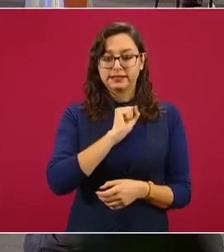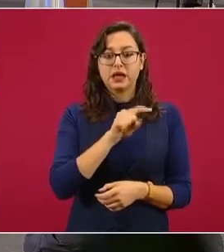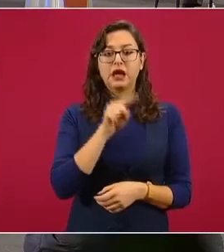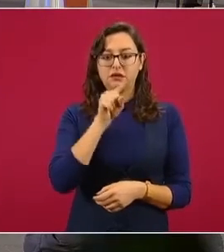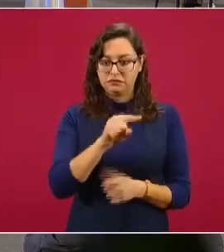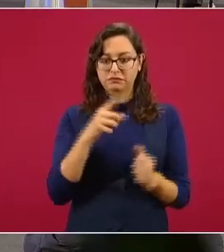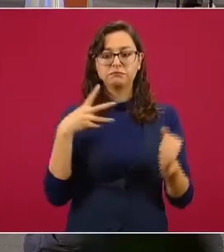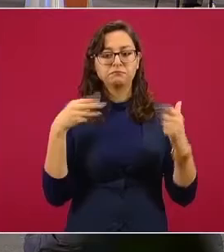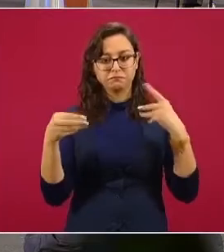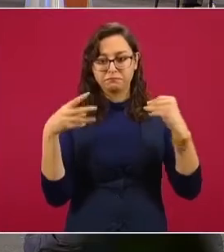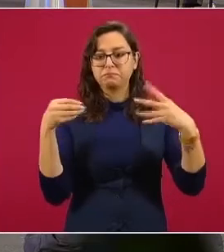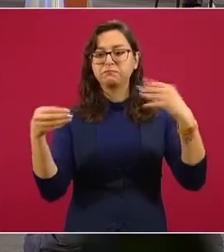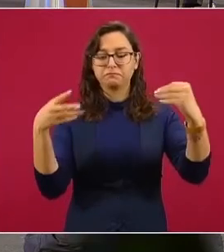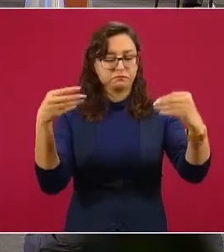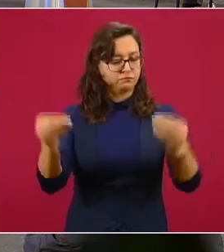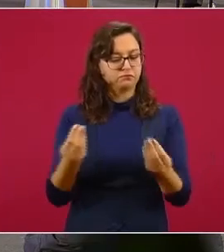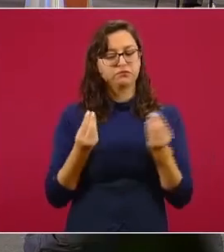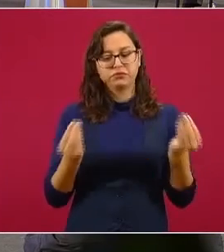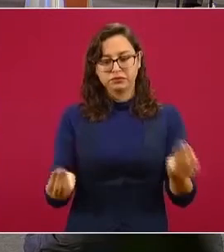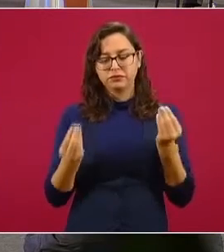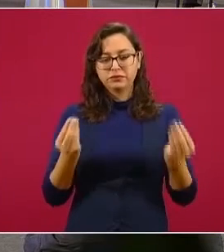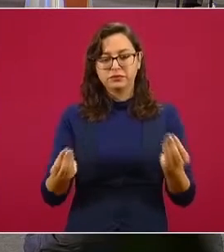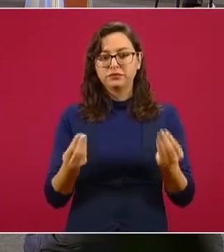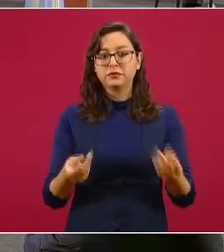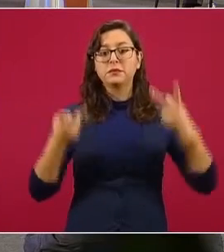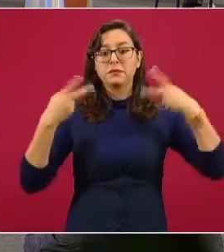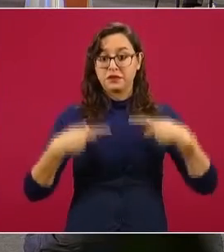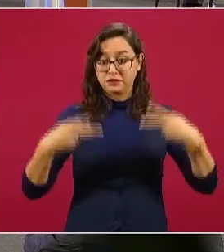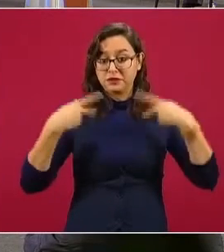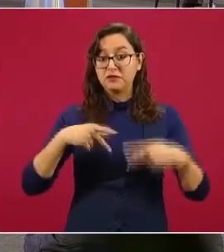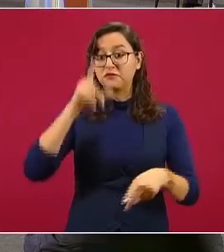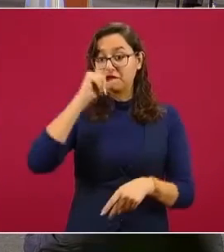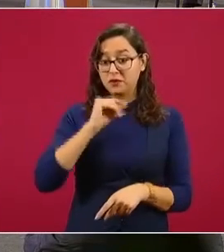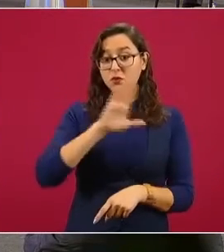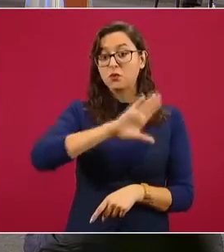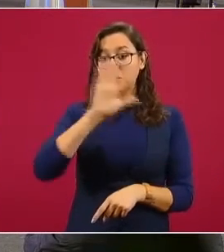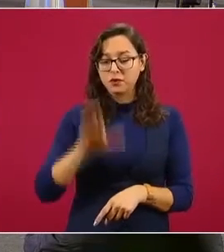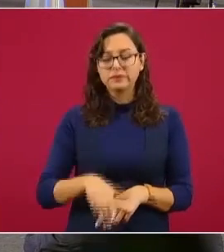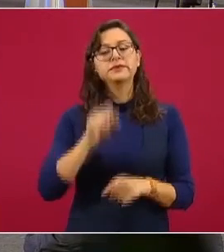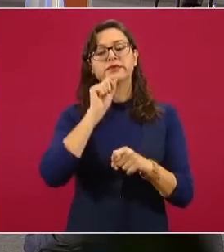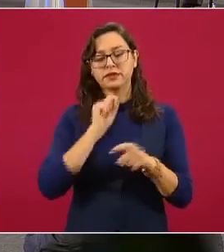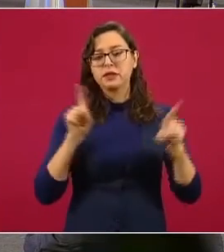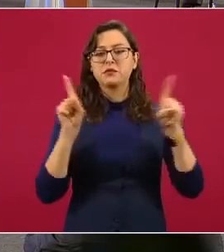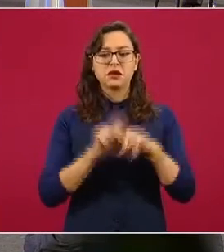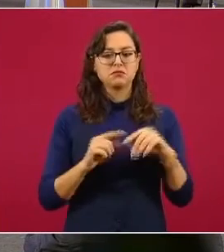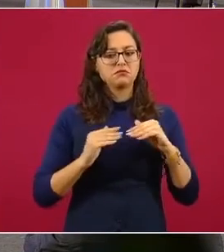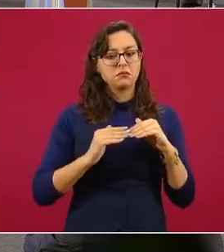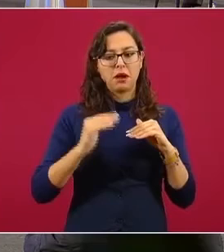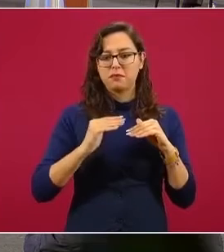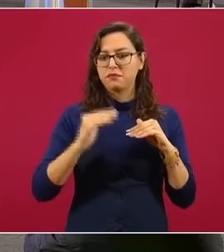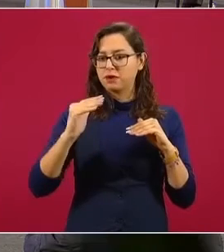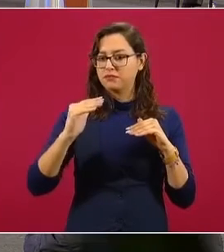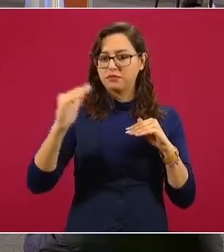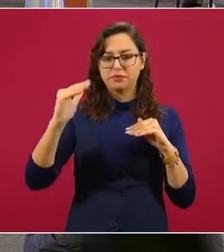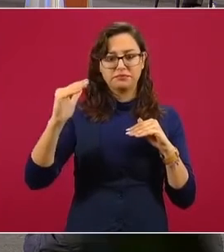con una epidemia muy activa. Las defunciones también han tenido un incremento sostenido con importantes variaciones, pero siguen a